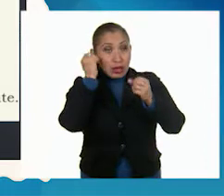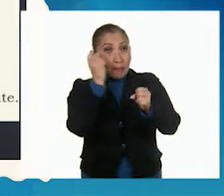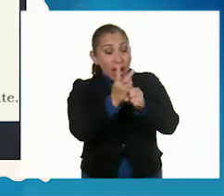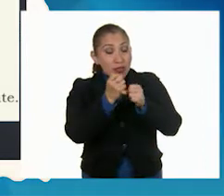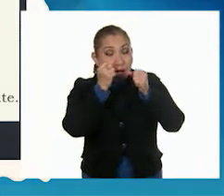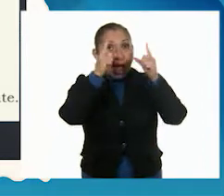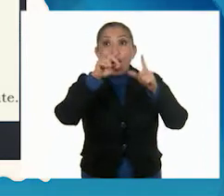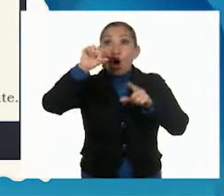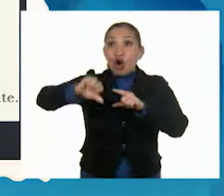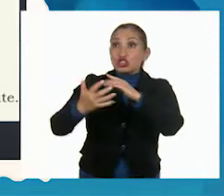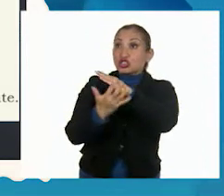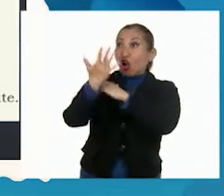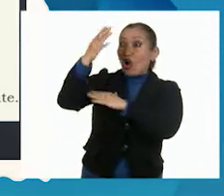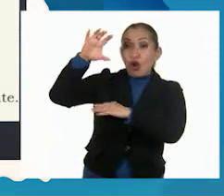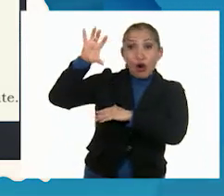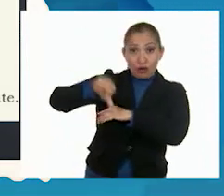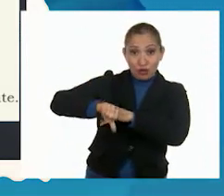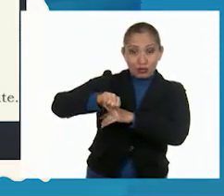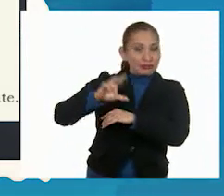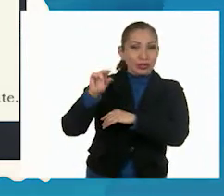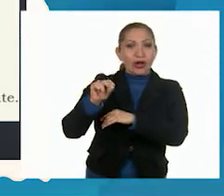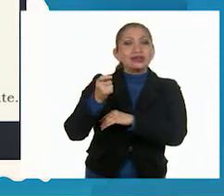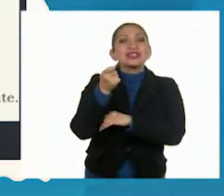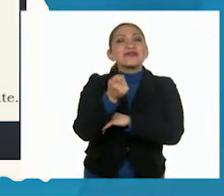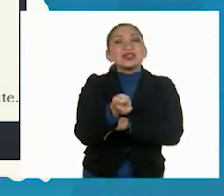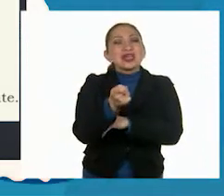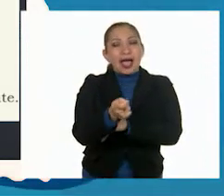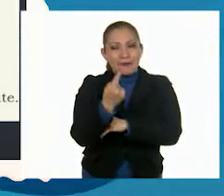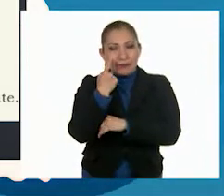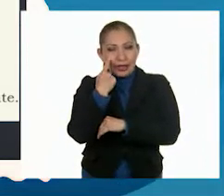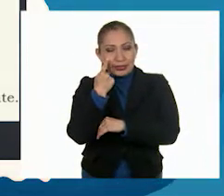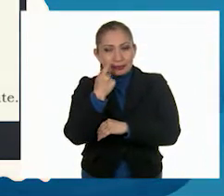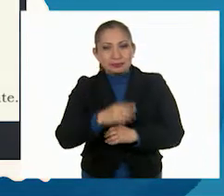más temprano. Uh-huh. ¿Qué nos hacía referencia a